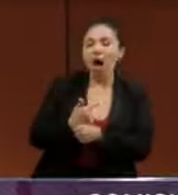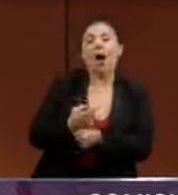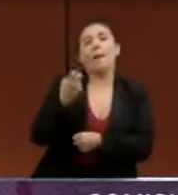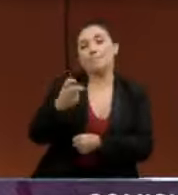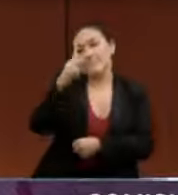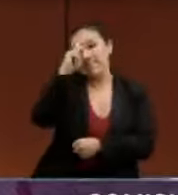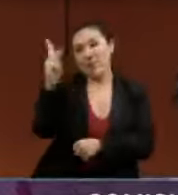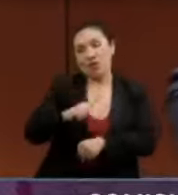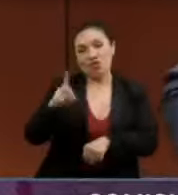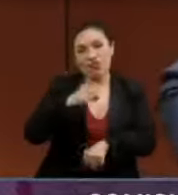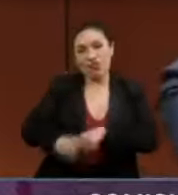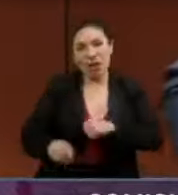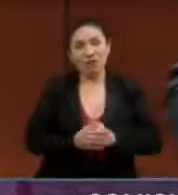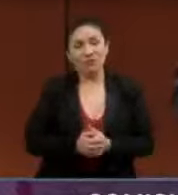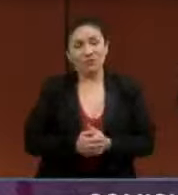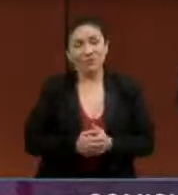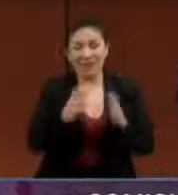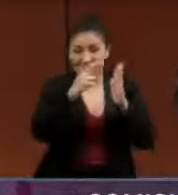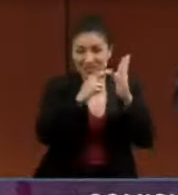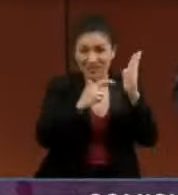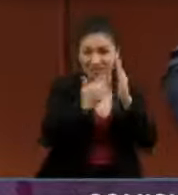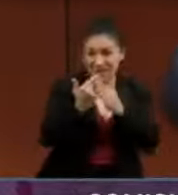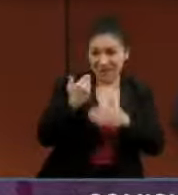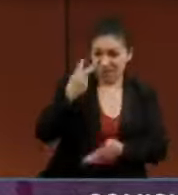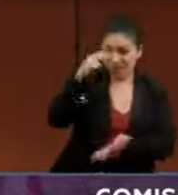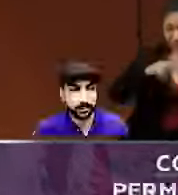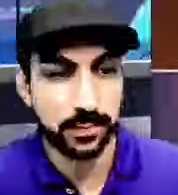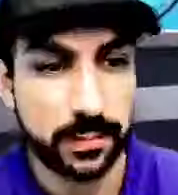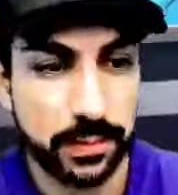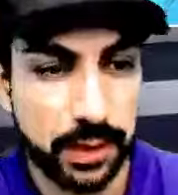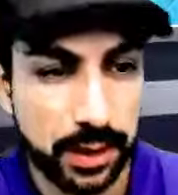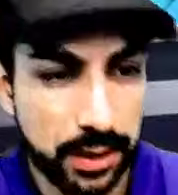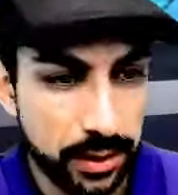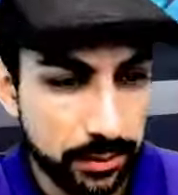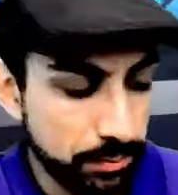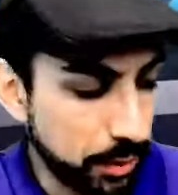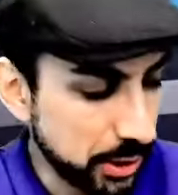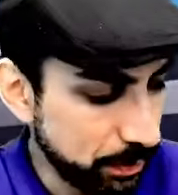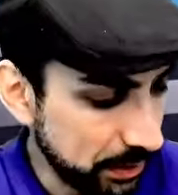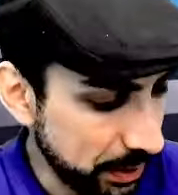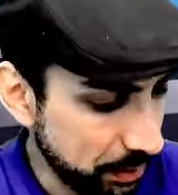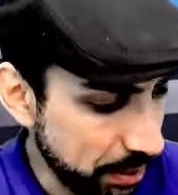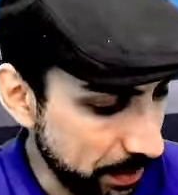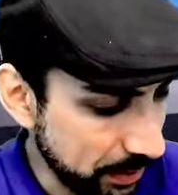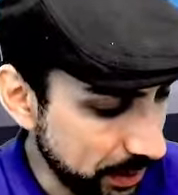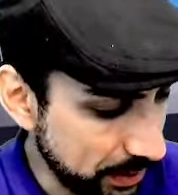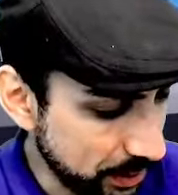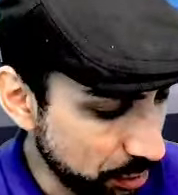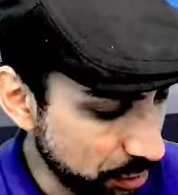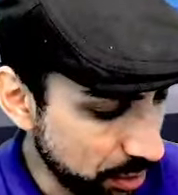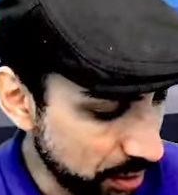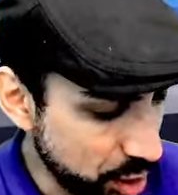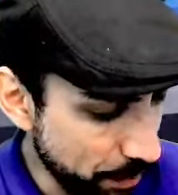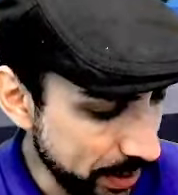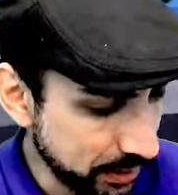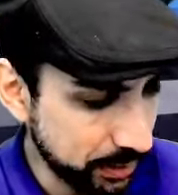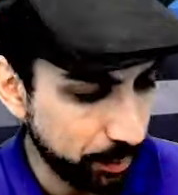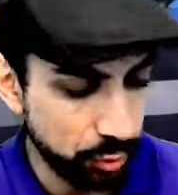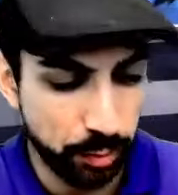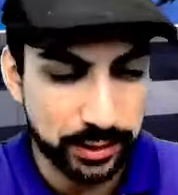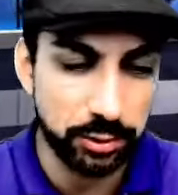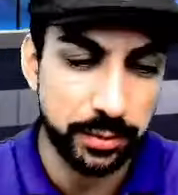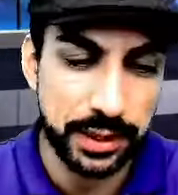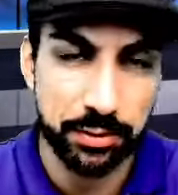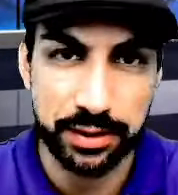daño. Si las reglas eran injustas en 2015, siguen siendo injustas en el 2024. Bueno, eso es parte de lo que comenta el señor López.